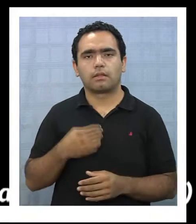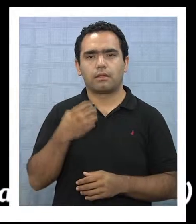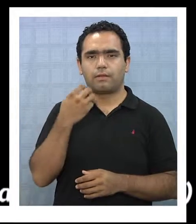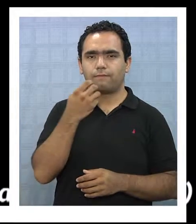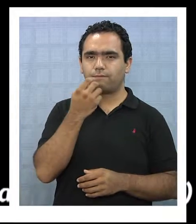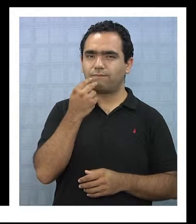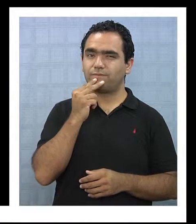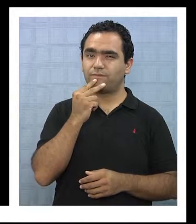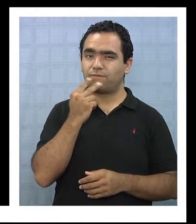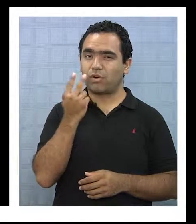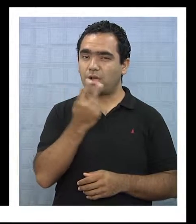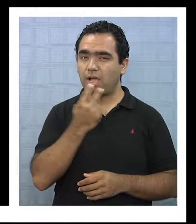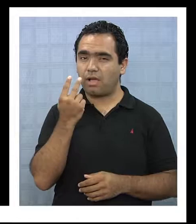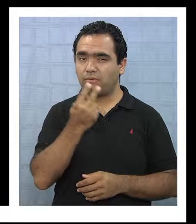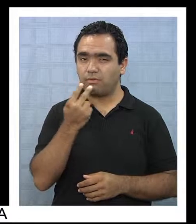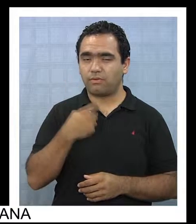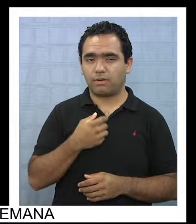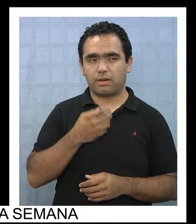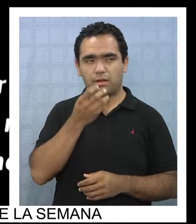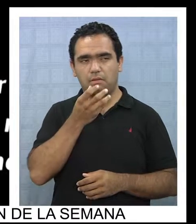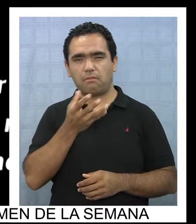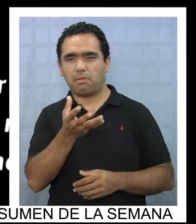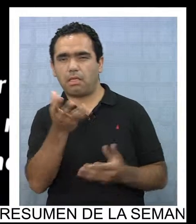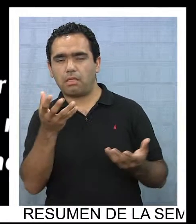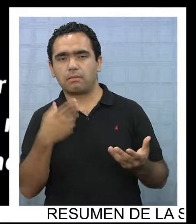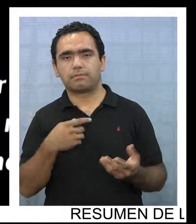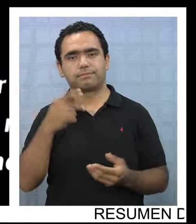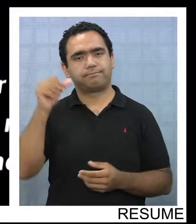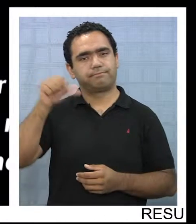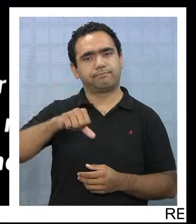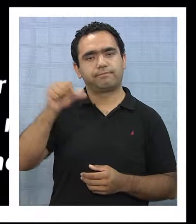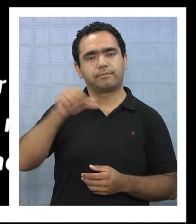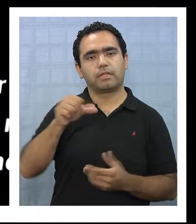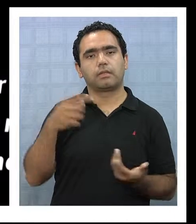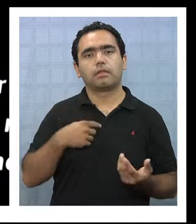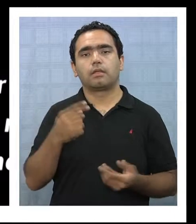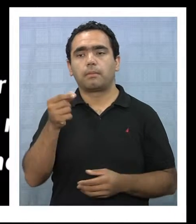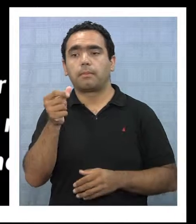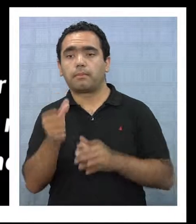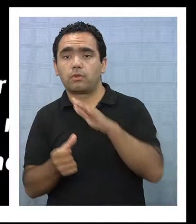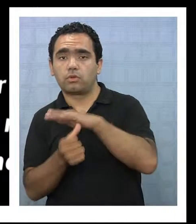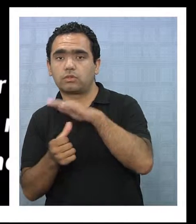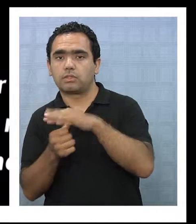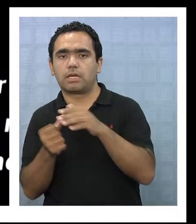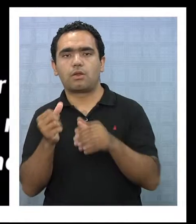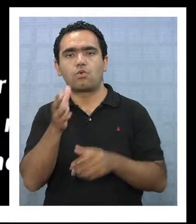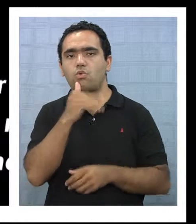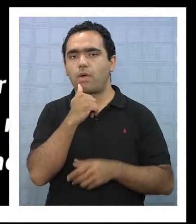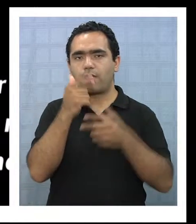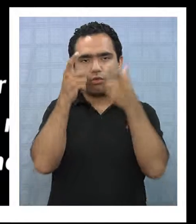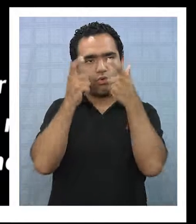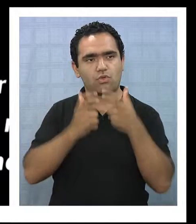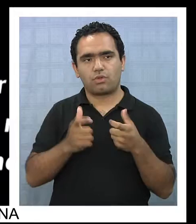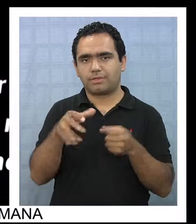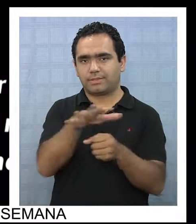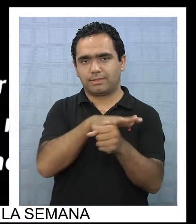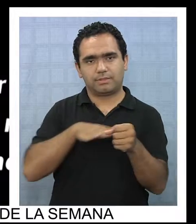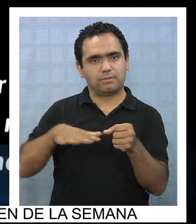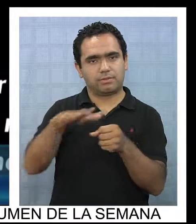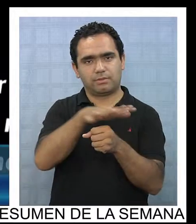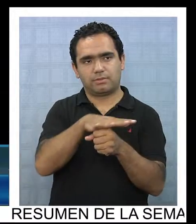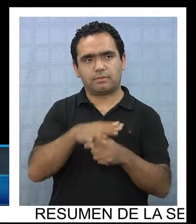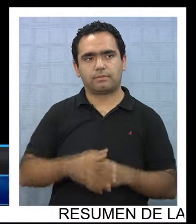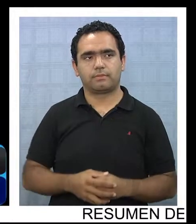Utilizando un vocabulario poco adecuado para relacionarse con los fiscalizadores, el concejal no fue capaz de controlarse frente a esta situación.